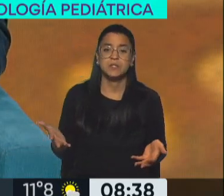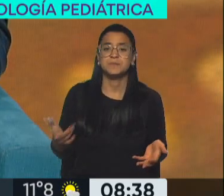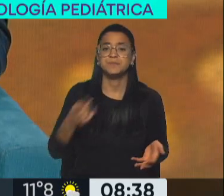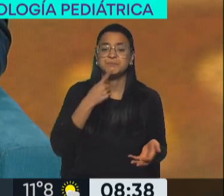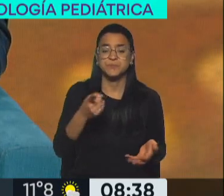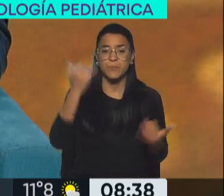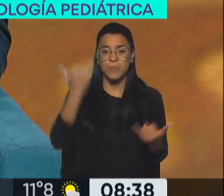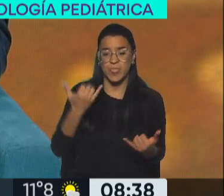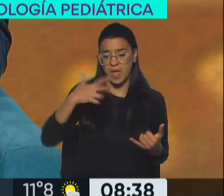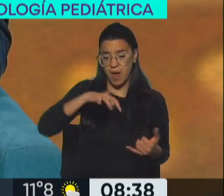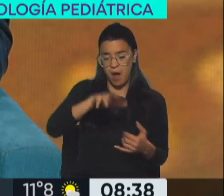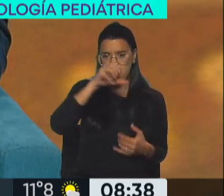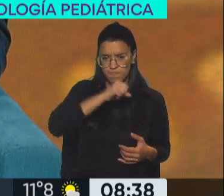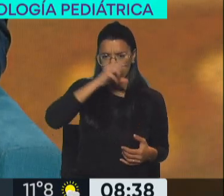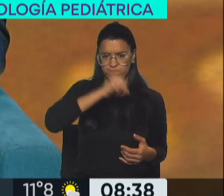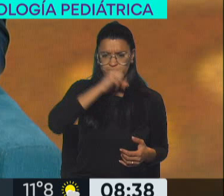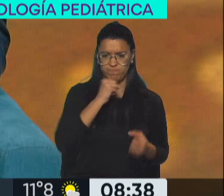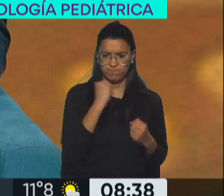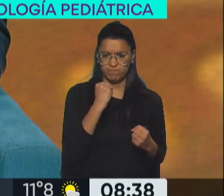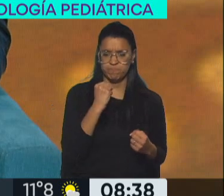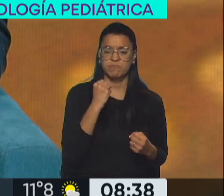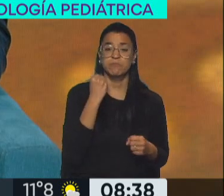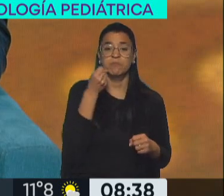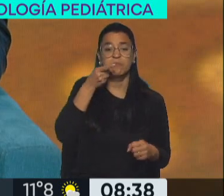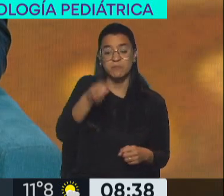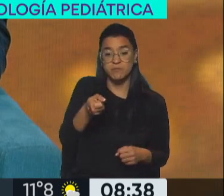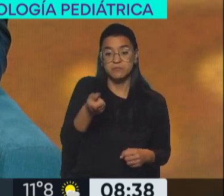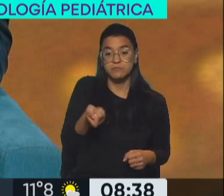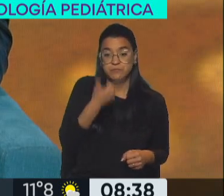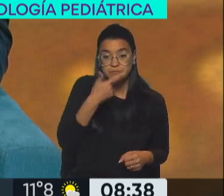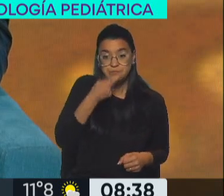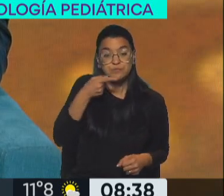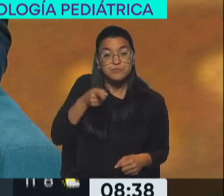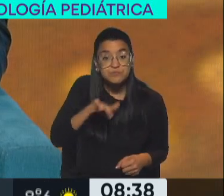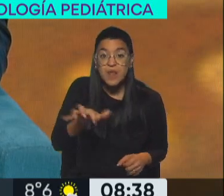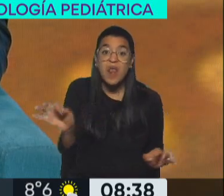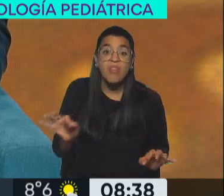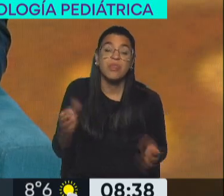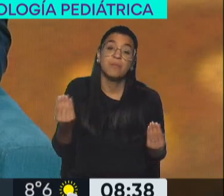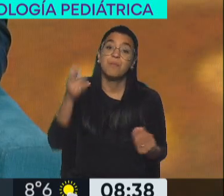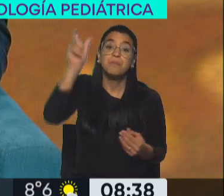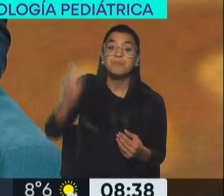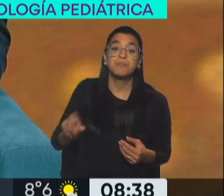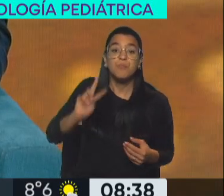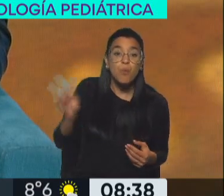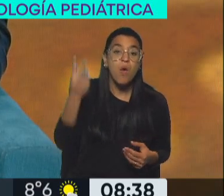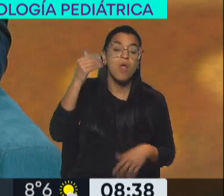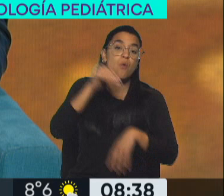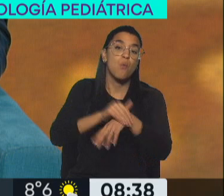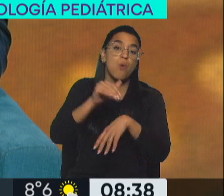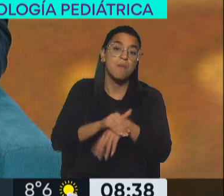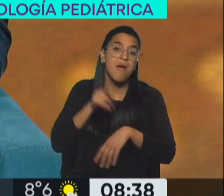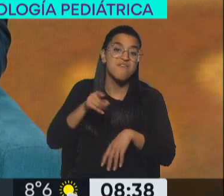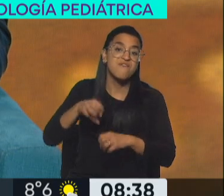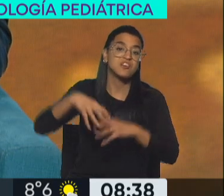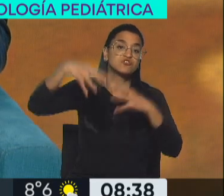terminás teniendo gérmenes resistentes y no tenés ningún antibiótico y la persona termina falleciendo por alguna infección que